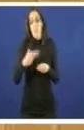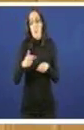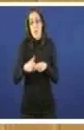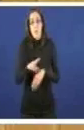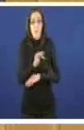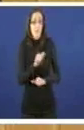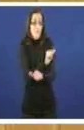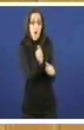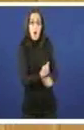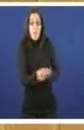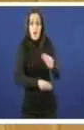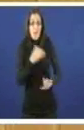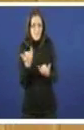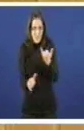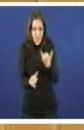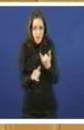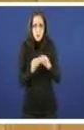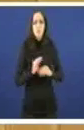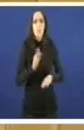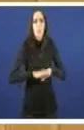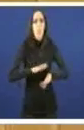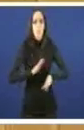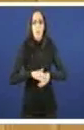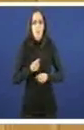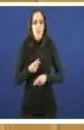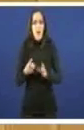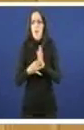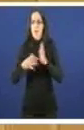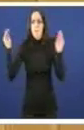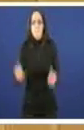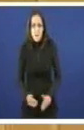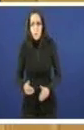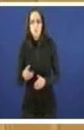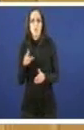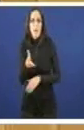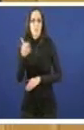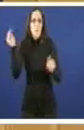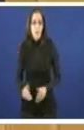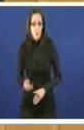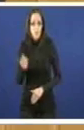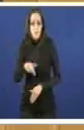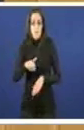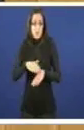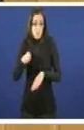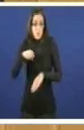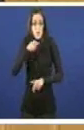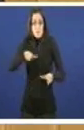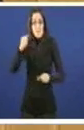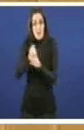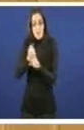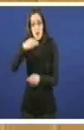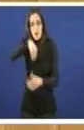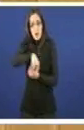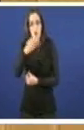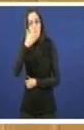este servicio é desmantelalo recortarlle calidade recortarlle dereitos os que traballan nesas escolas infantis